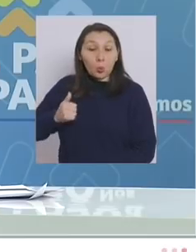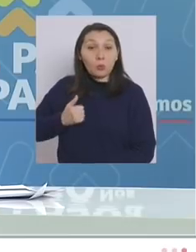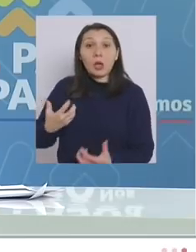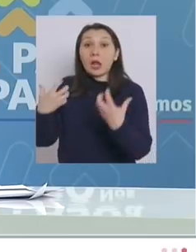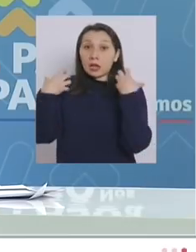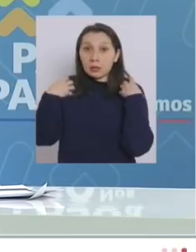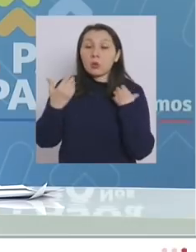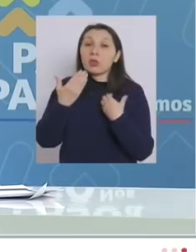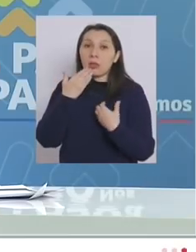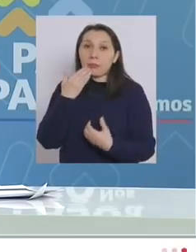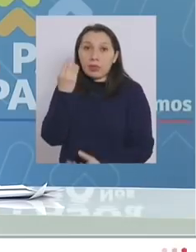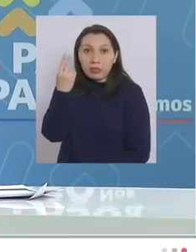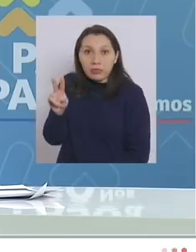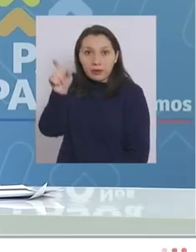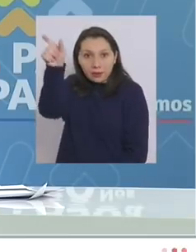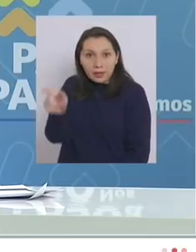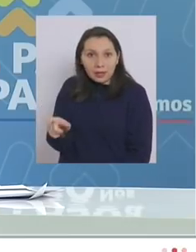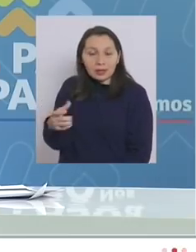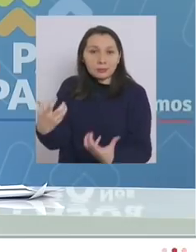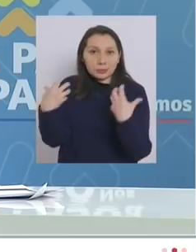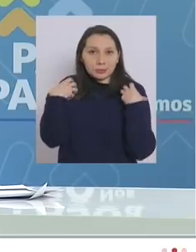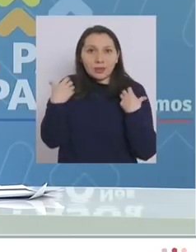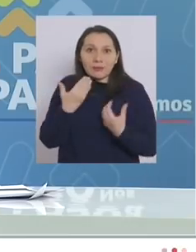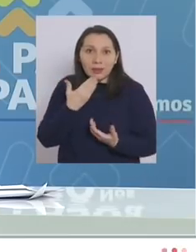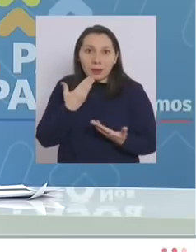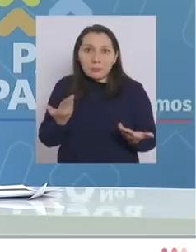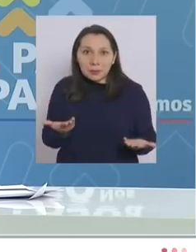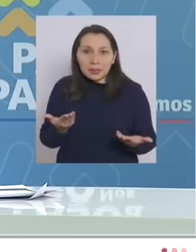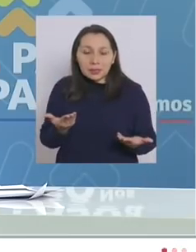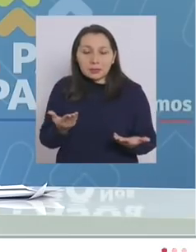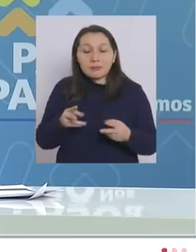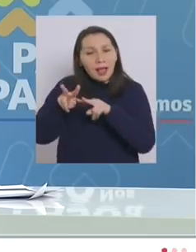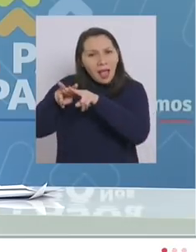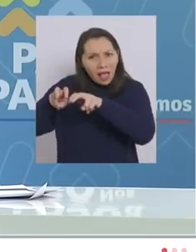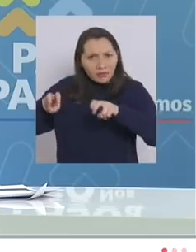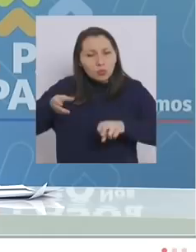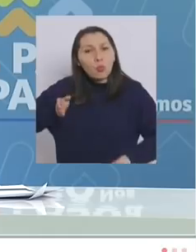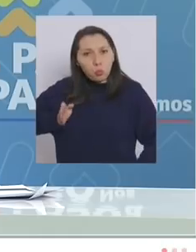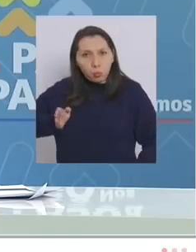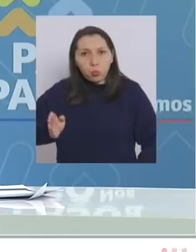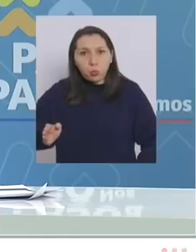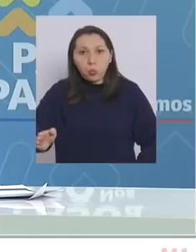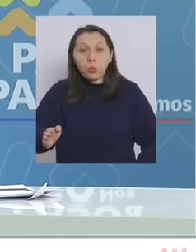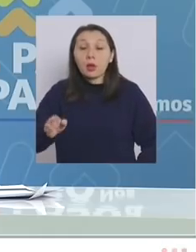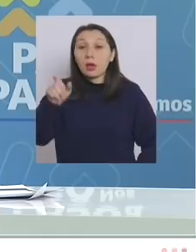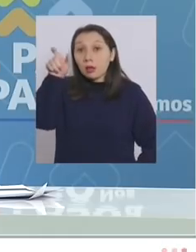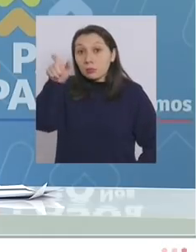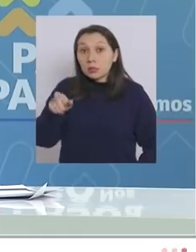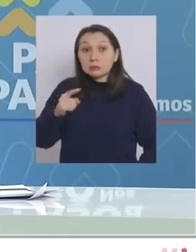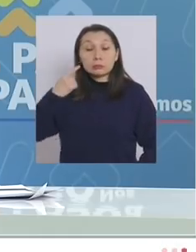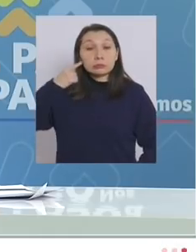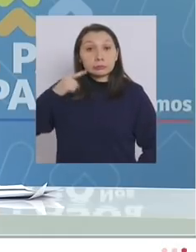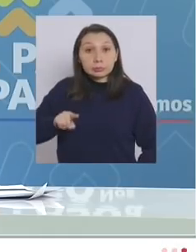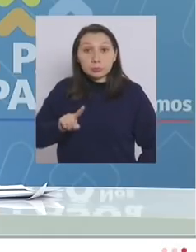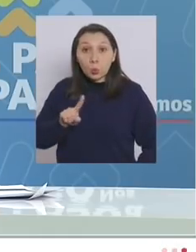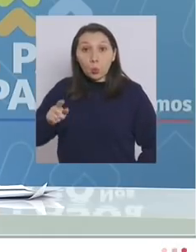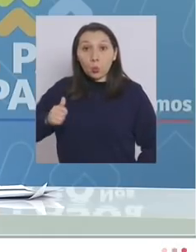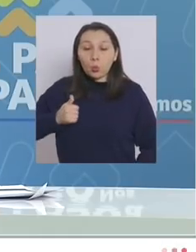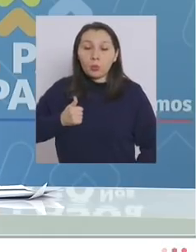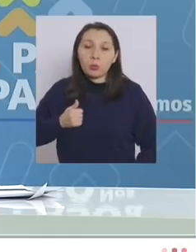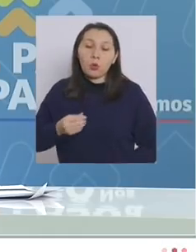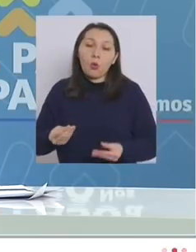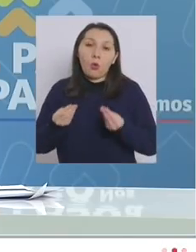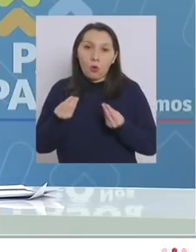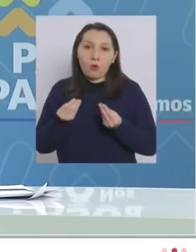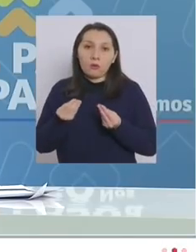responsabilidad también individual de la persona. Por lo tanto, la investigación continúa y si la persona no cumplió,